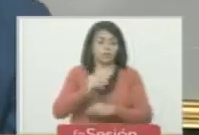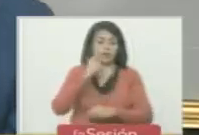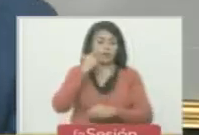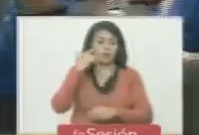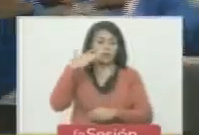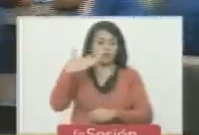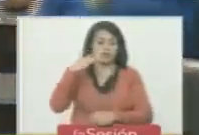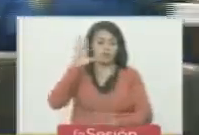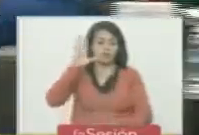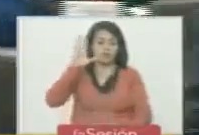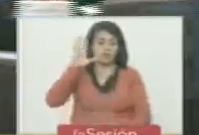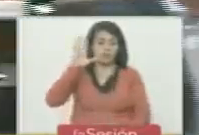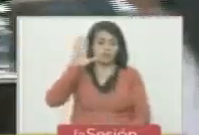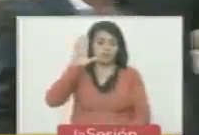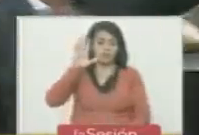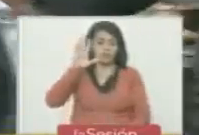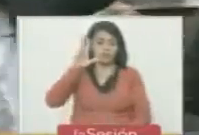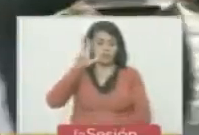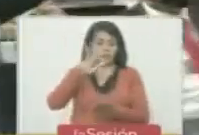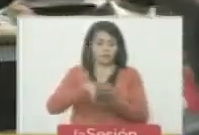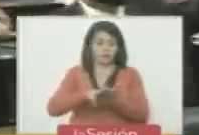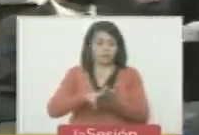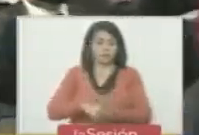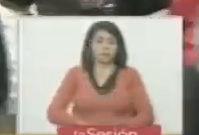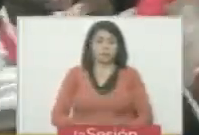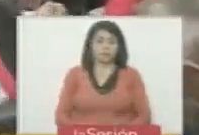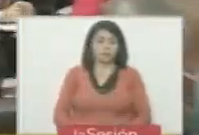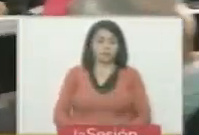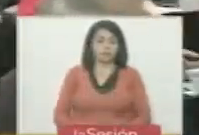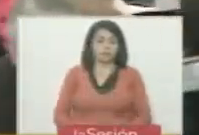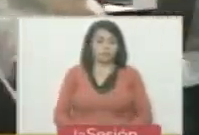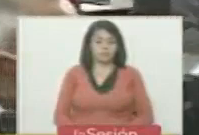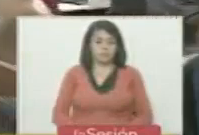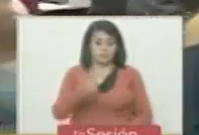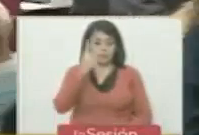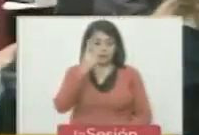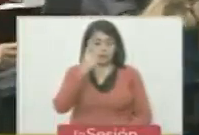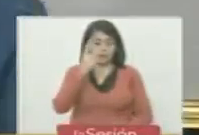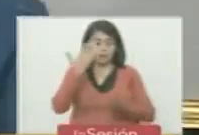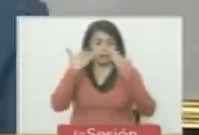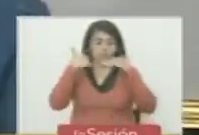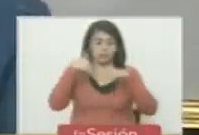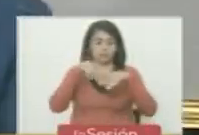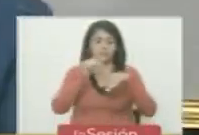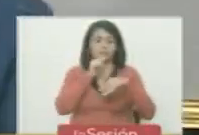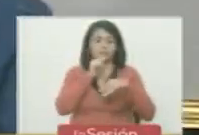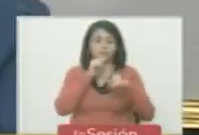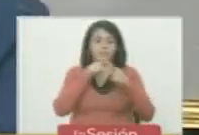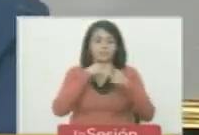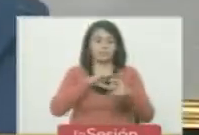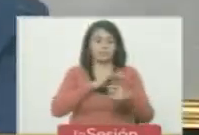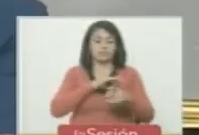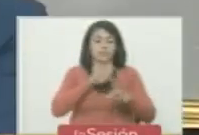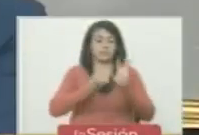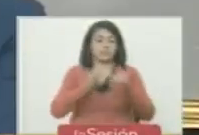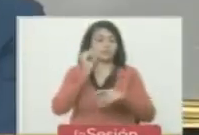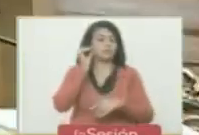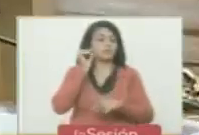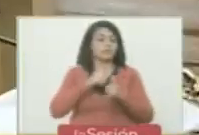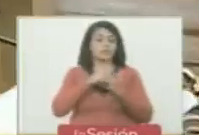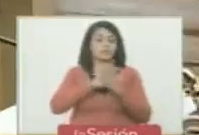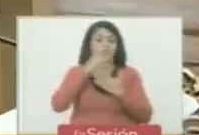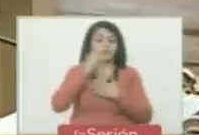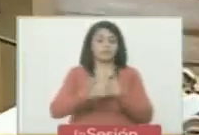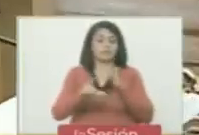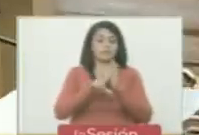costumbre, queda aprobado. Primer punto del orden del día, ciudadana secretaria.